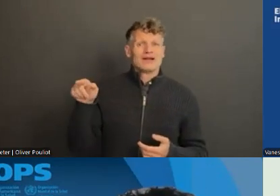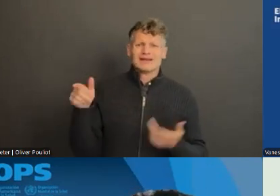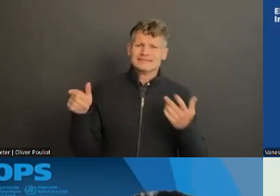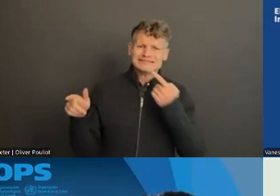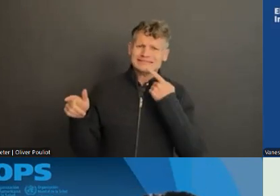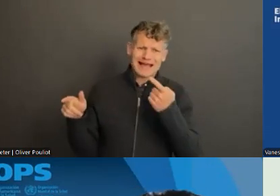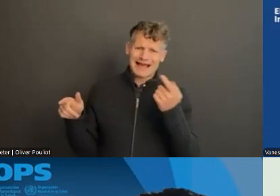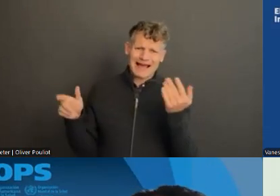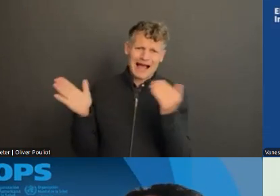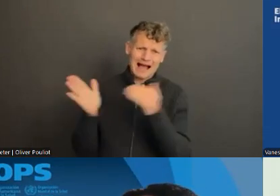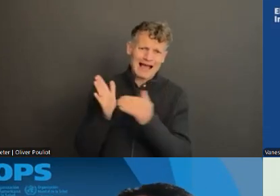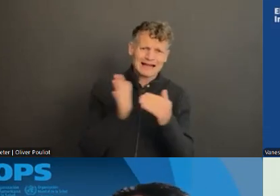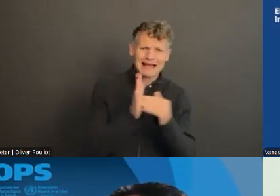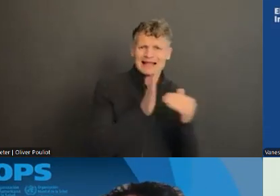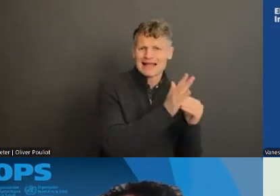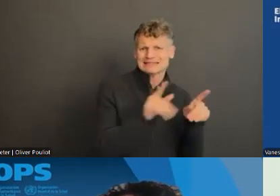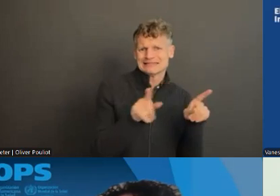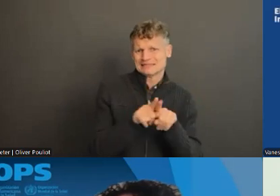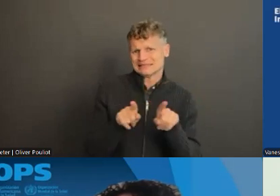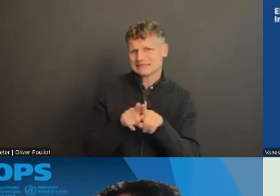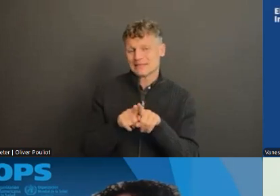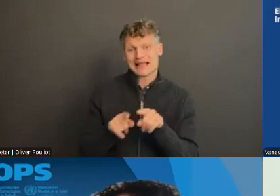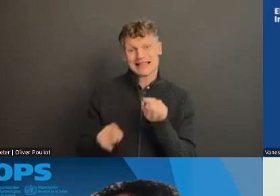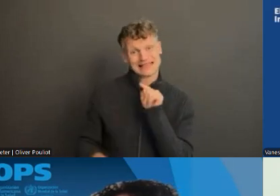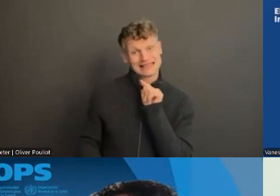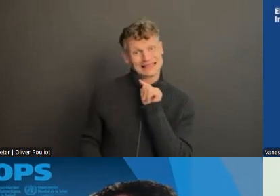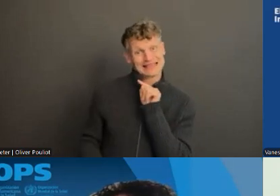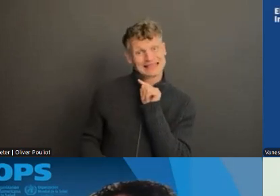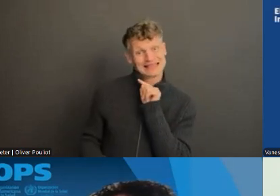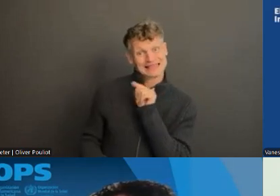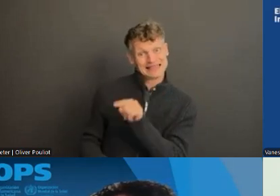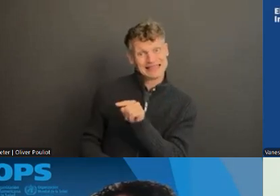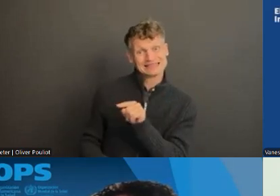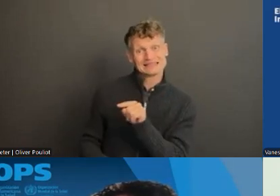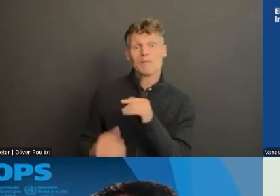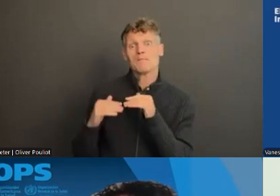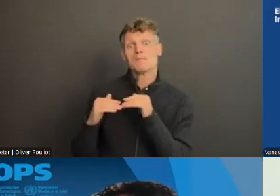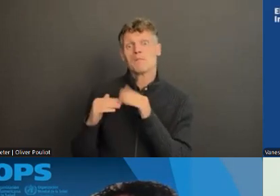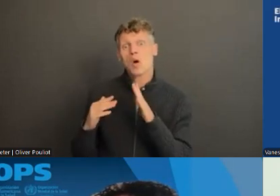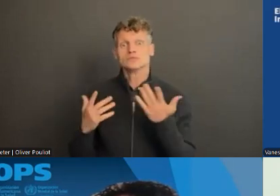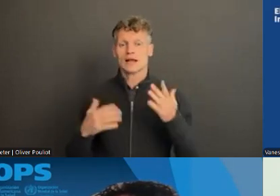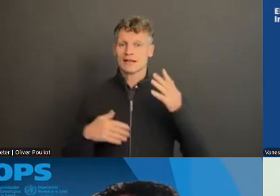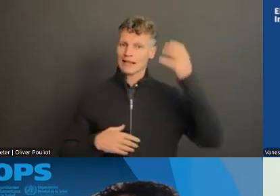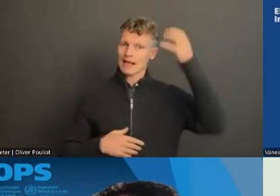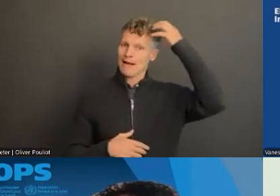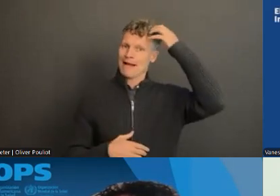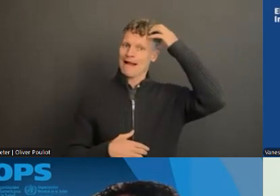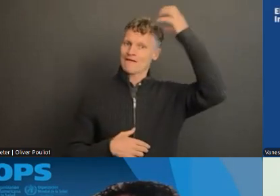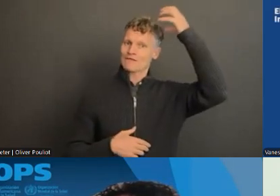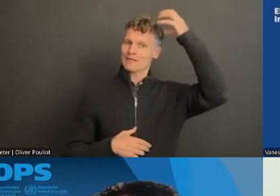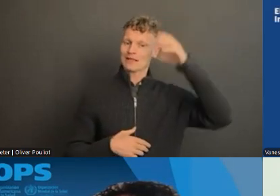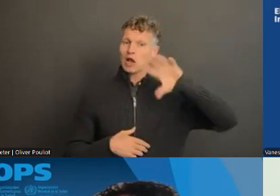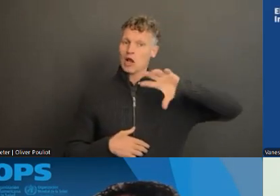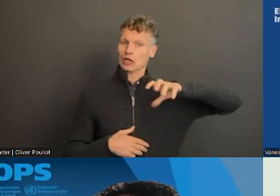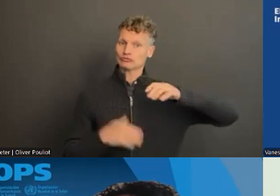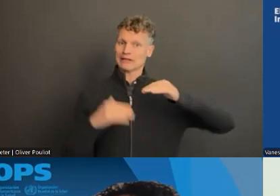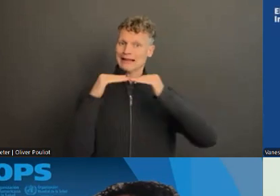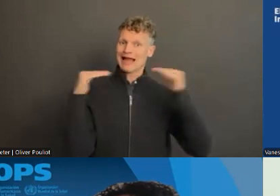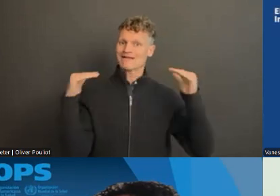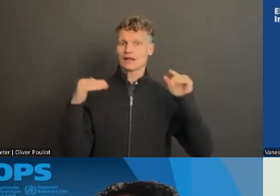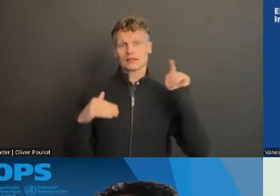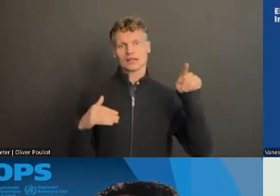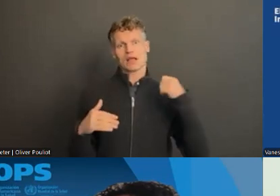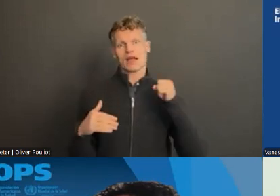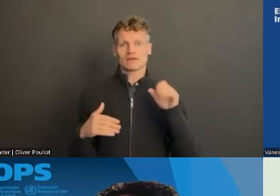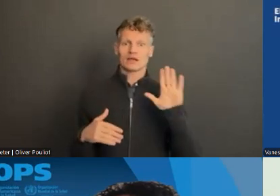el webinario, es que estas intervenciones no están pasando a nivel nacional. A nivel nacional